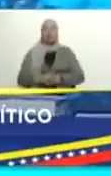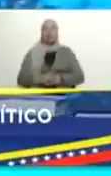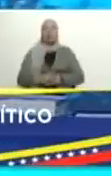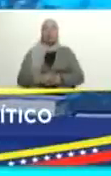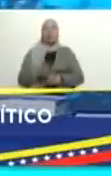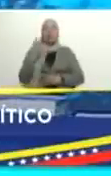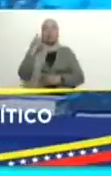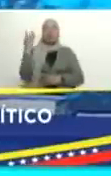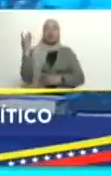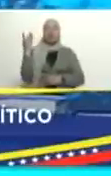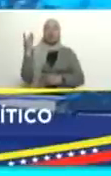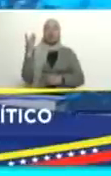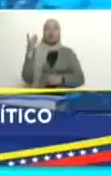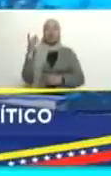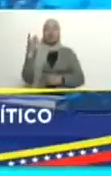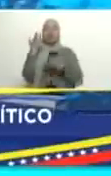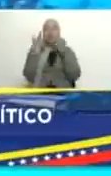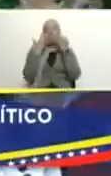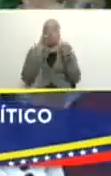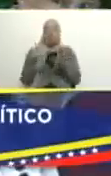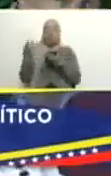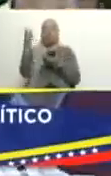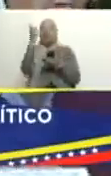Alessandrello. Benvenuto,